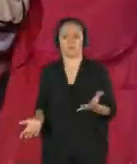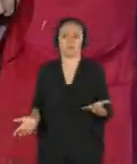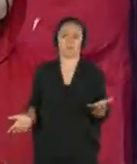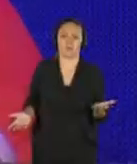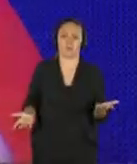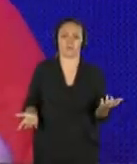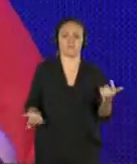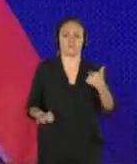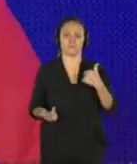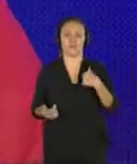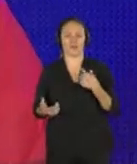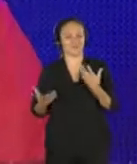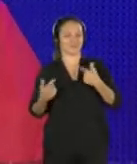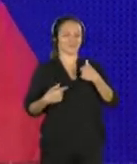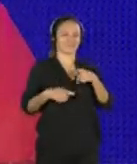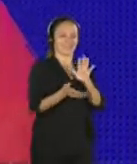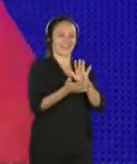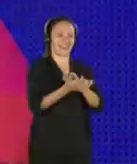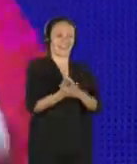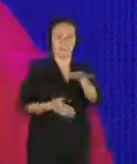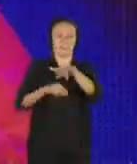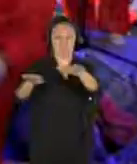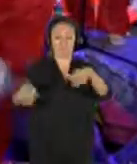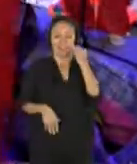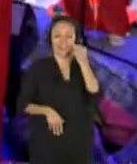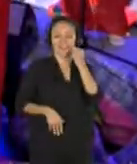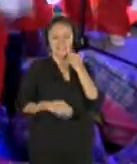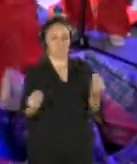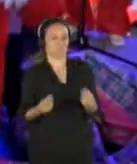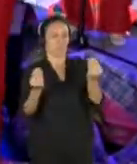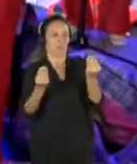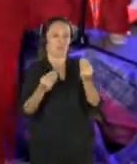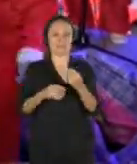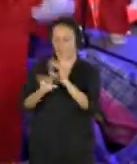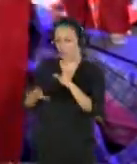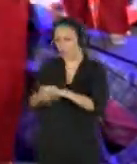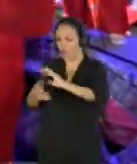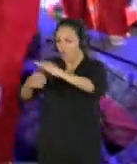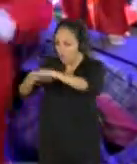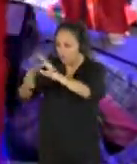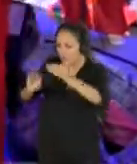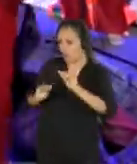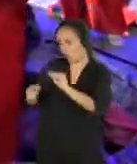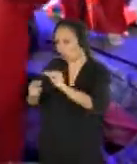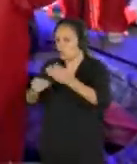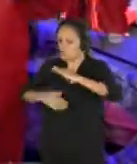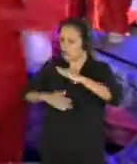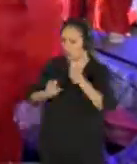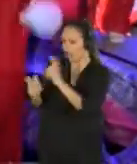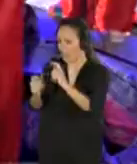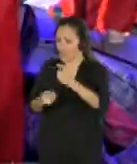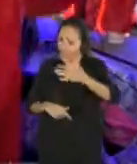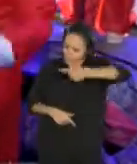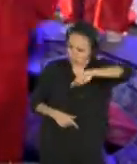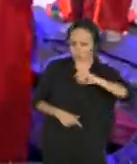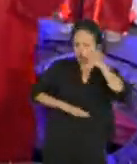Le voy a dar vida a la playa, a la Teresita. Va a poner a tu colega si mi tío tome lo quita. Si a tu pueblo le